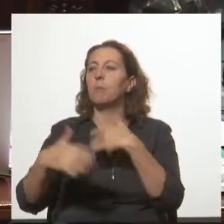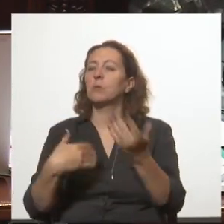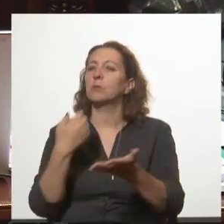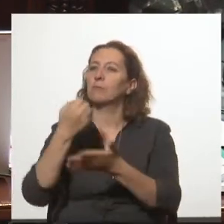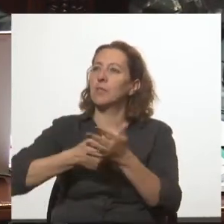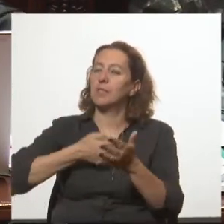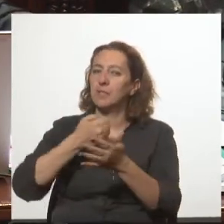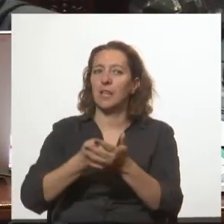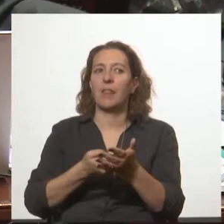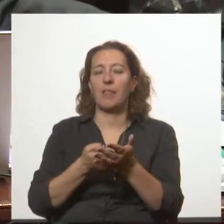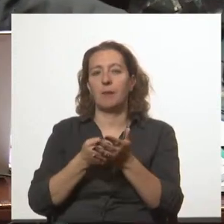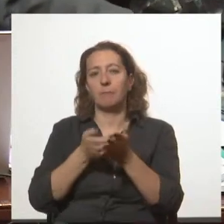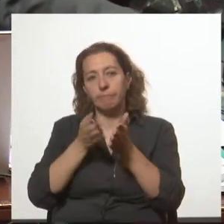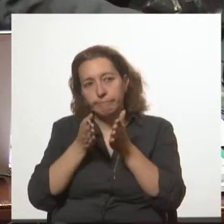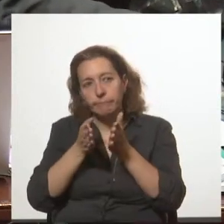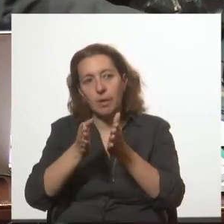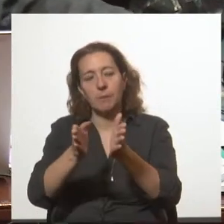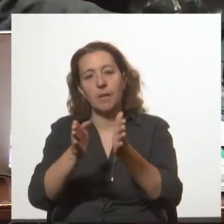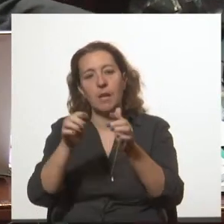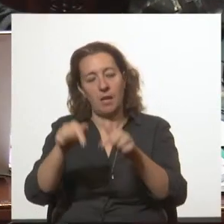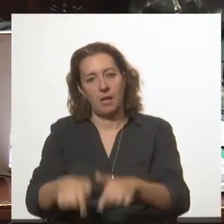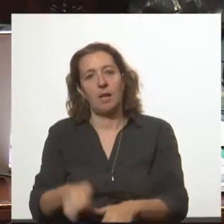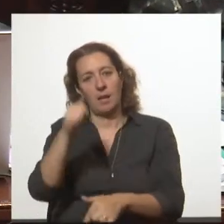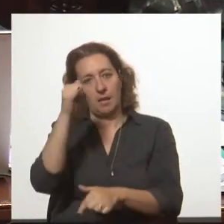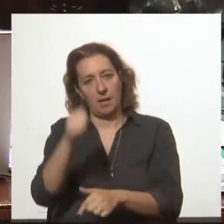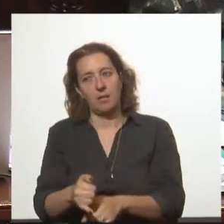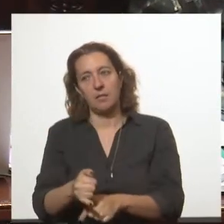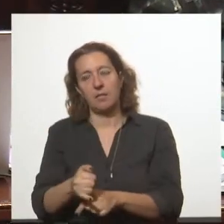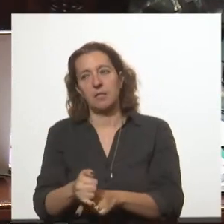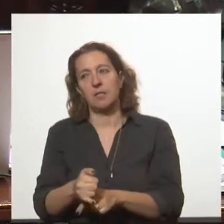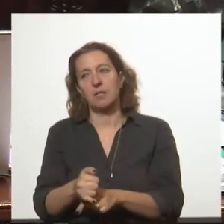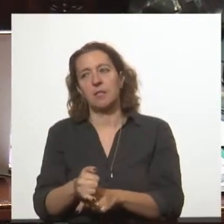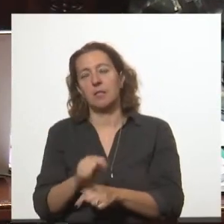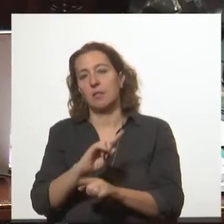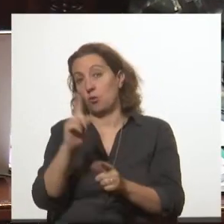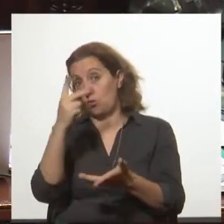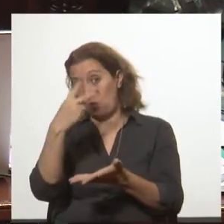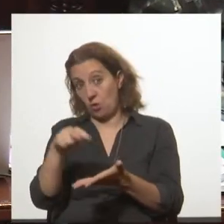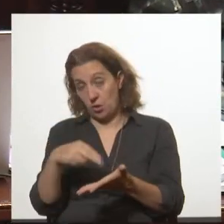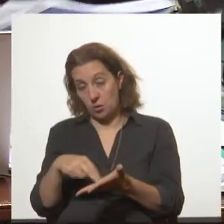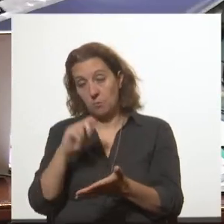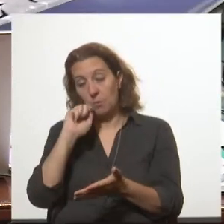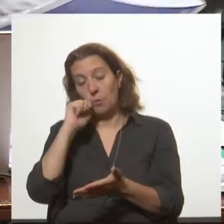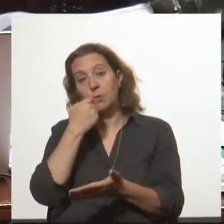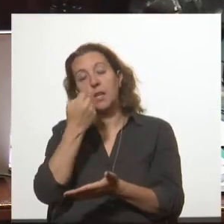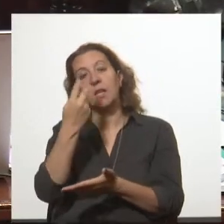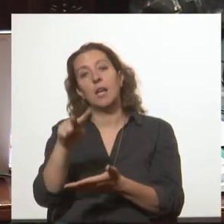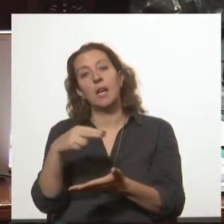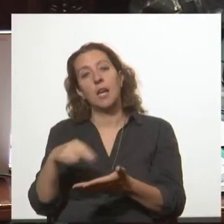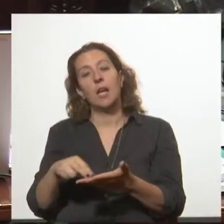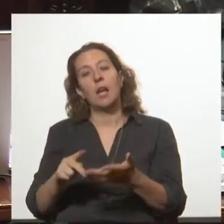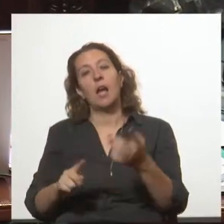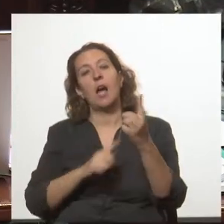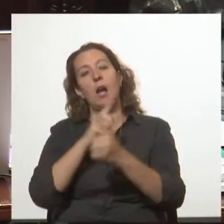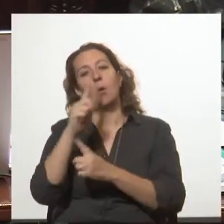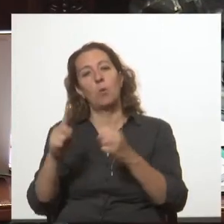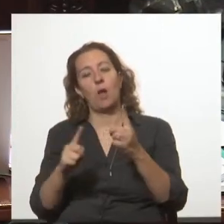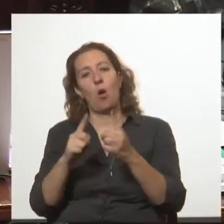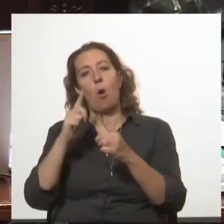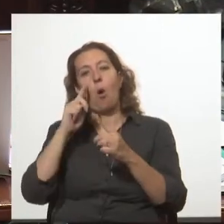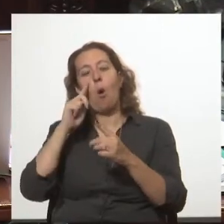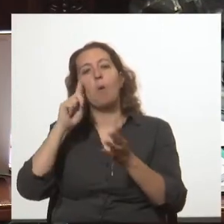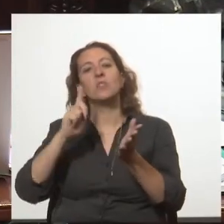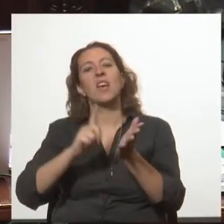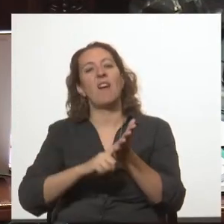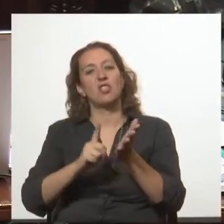encaminarlo y aquí sí una amiga que no fue elegido me gustaría leer algunas de las observaciones